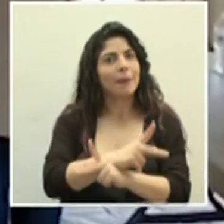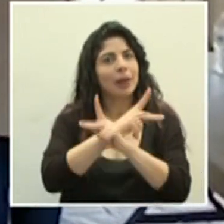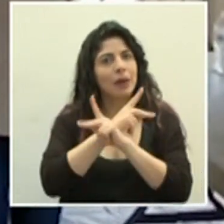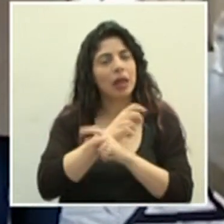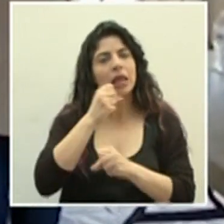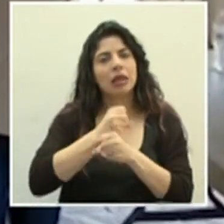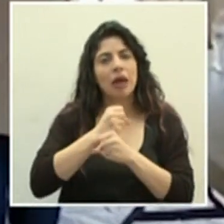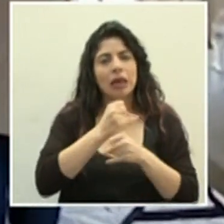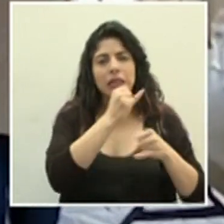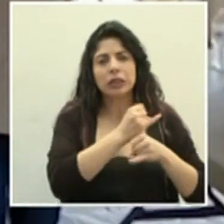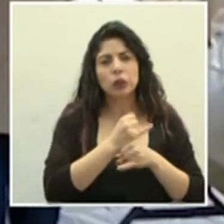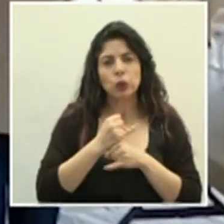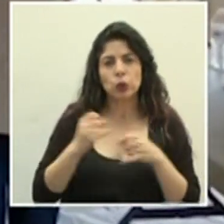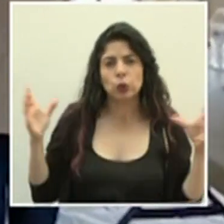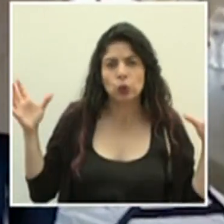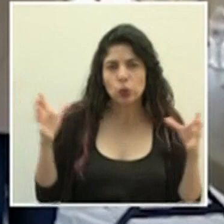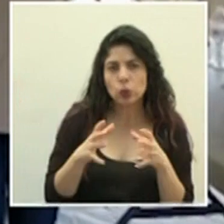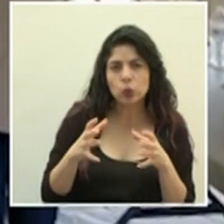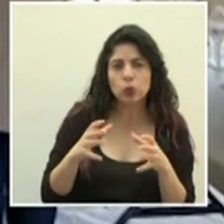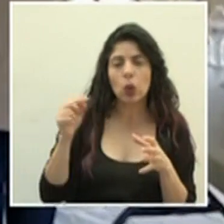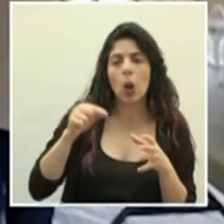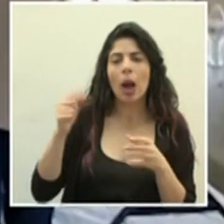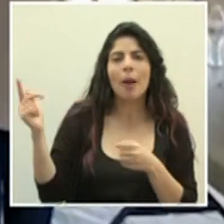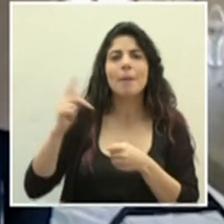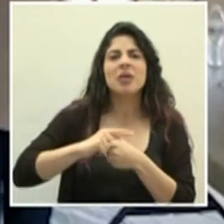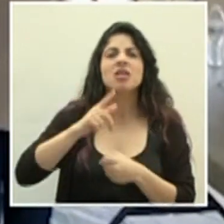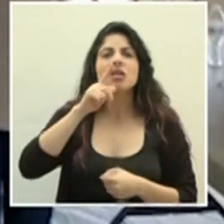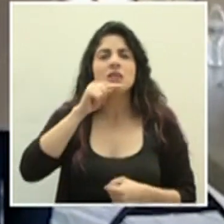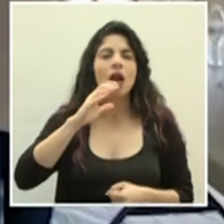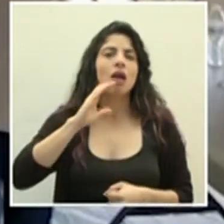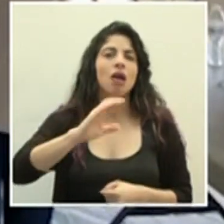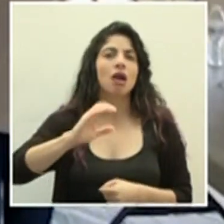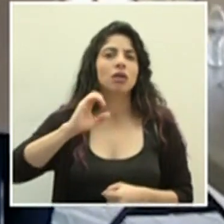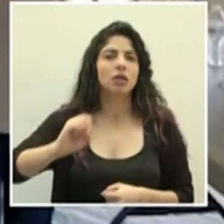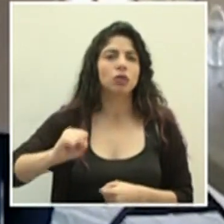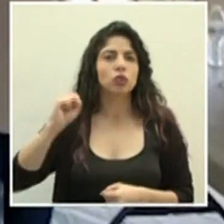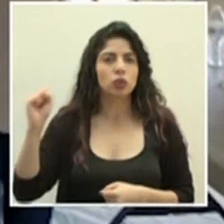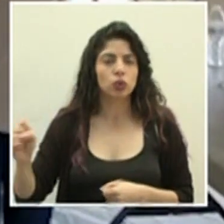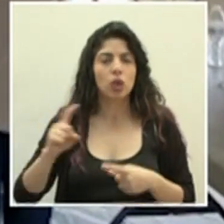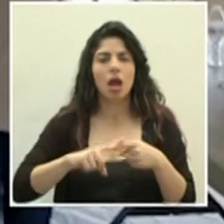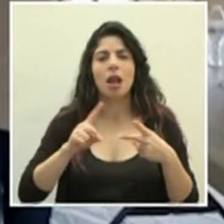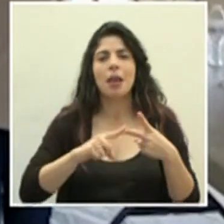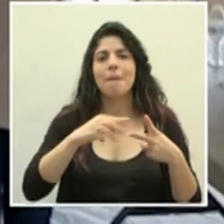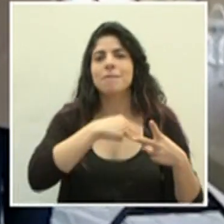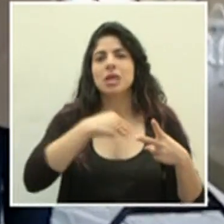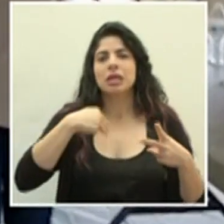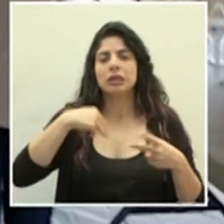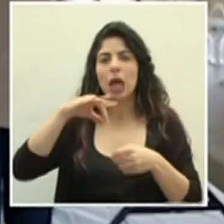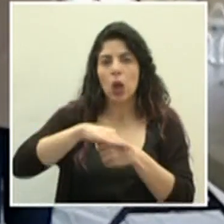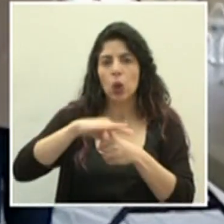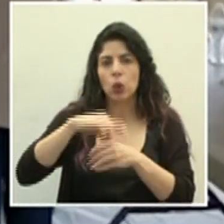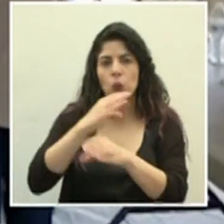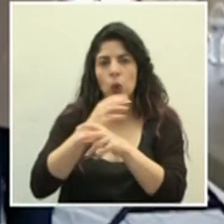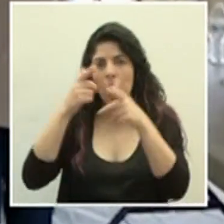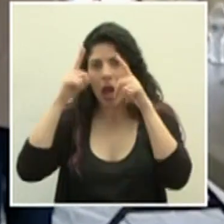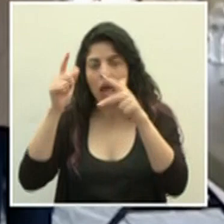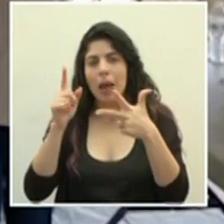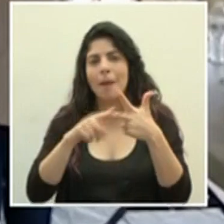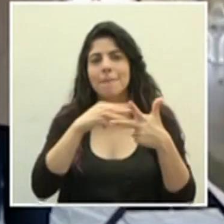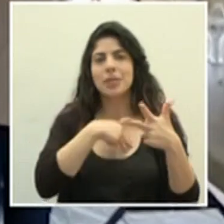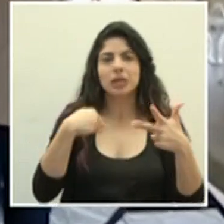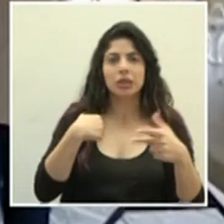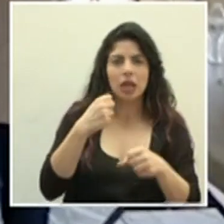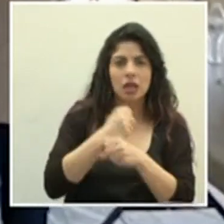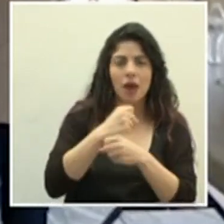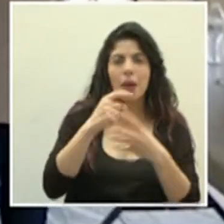trabajo interinstitucional, donde está participando la Caja Costarricense del Seguro Social, el Ministerio de Agricultura y Ganadería, el Ministerio de Trabajo,